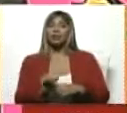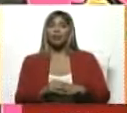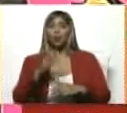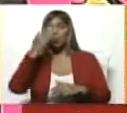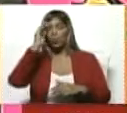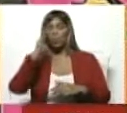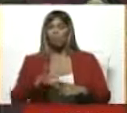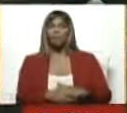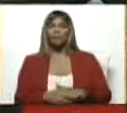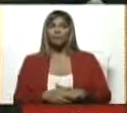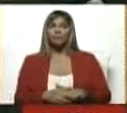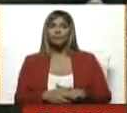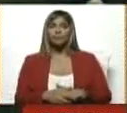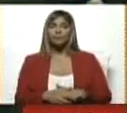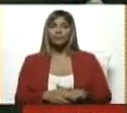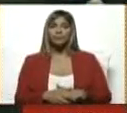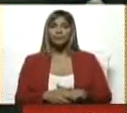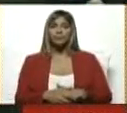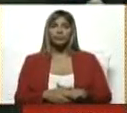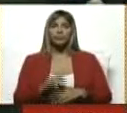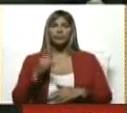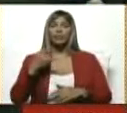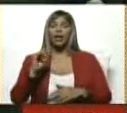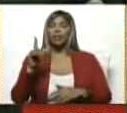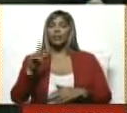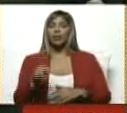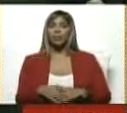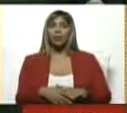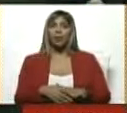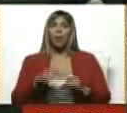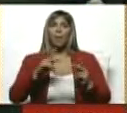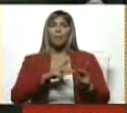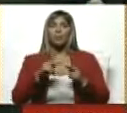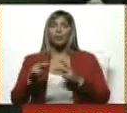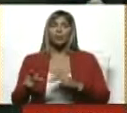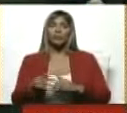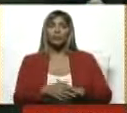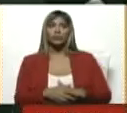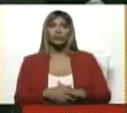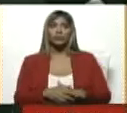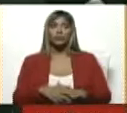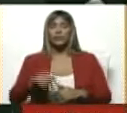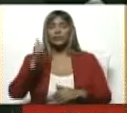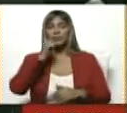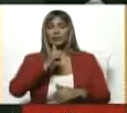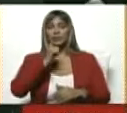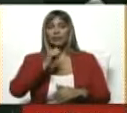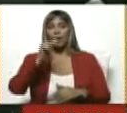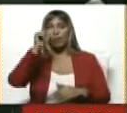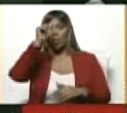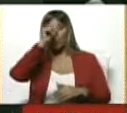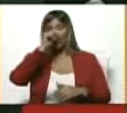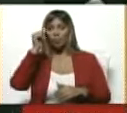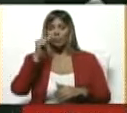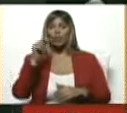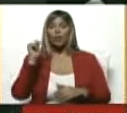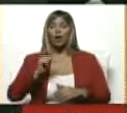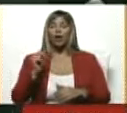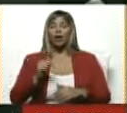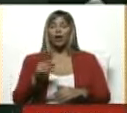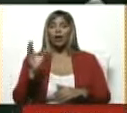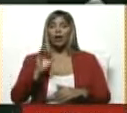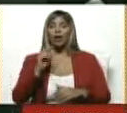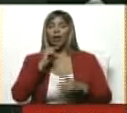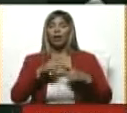Cuba. Tendremos además programación sábado 22 y domingo 23 aquí en Caracas, en la